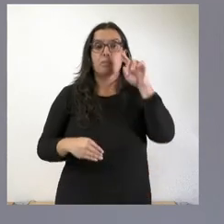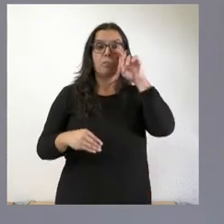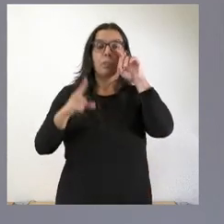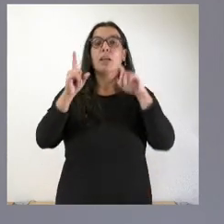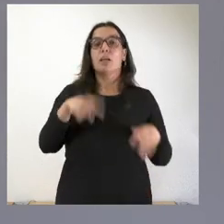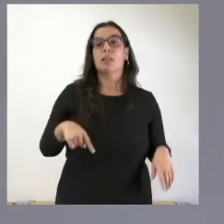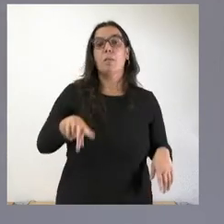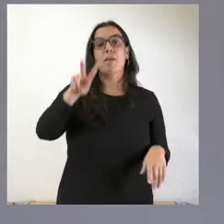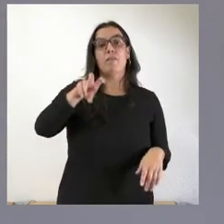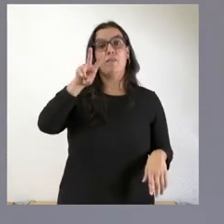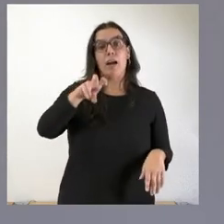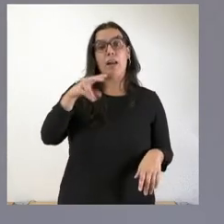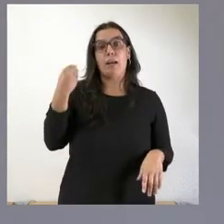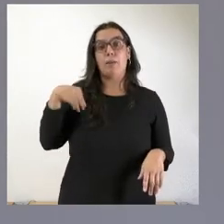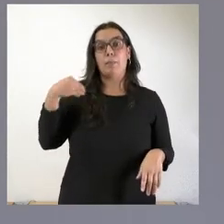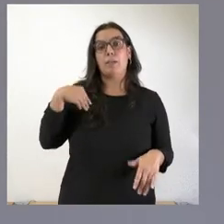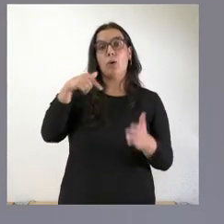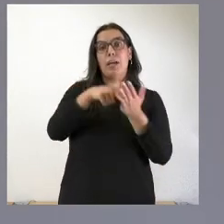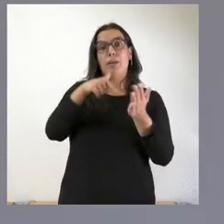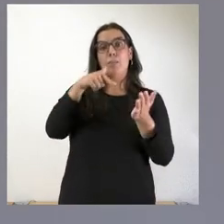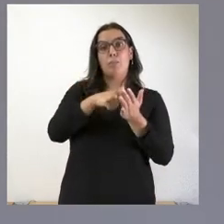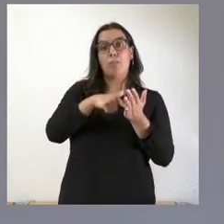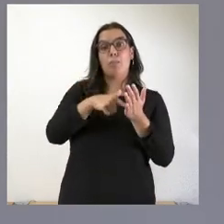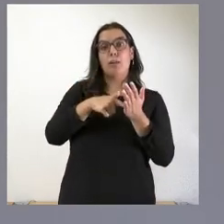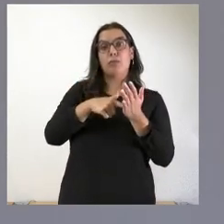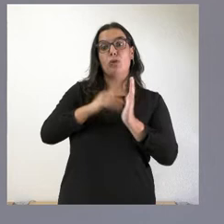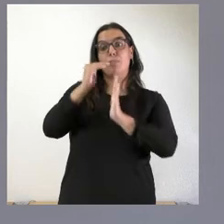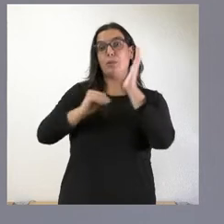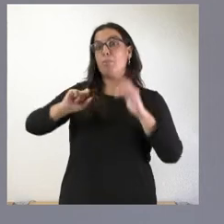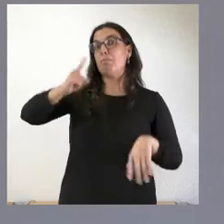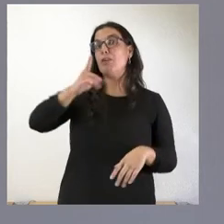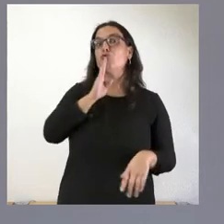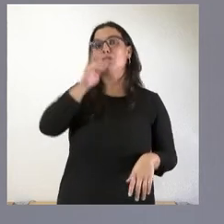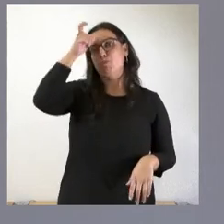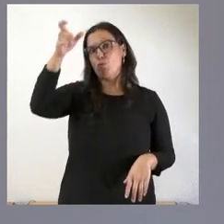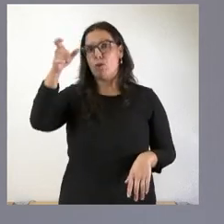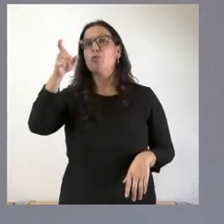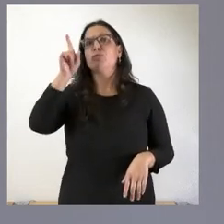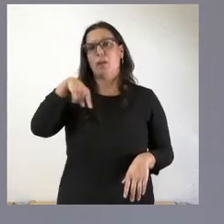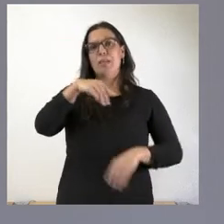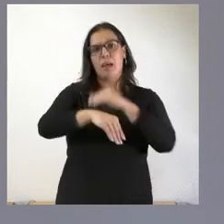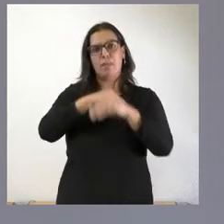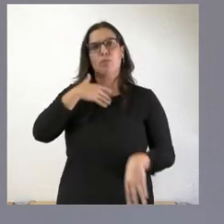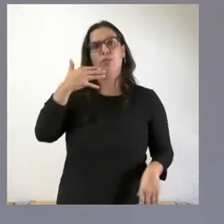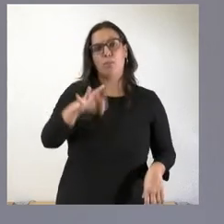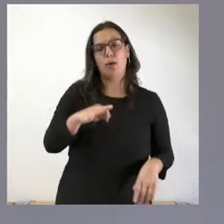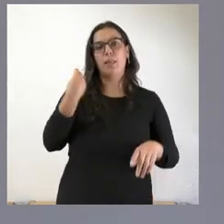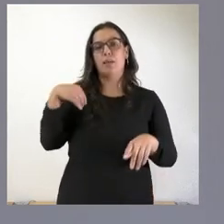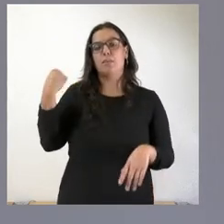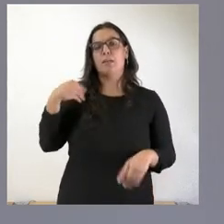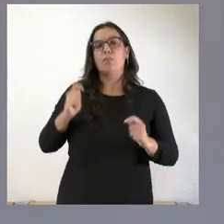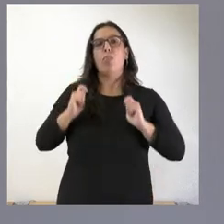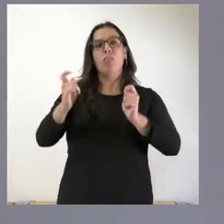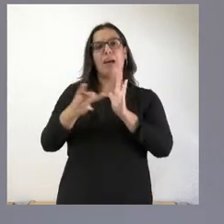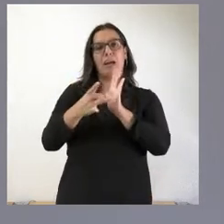compatible con el hecho de reducir impuestos fundamentalmente en el mundo rural. Lo hacemos fortaleciendo los apoyos a la natalidad para el mundo